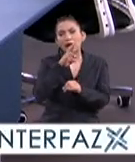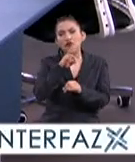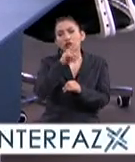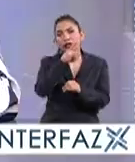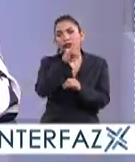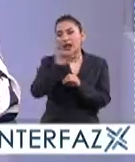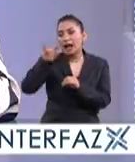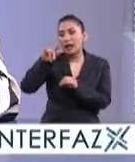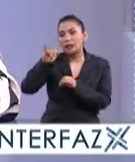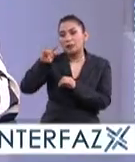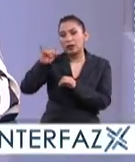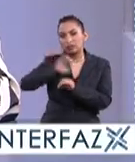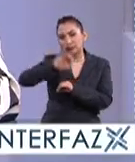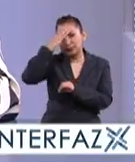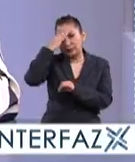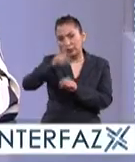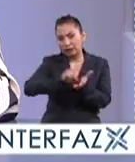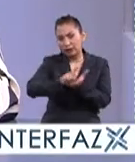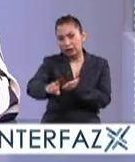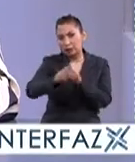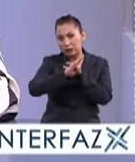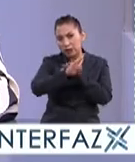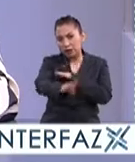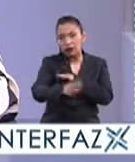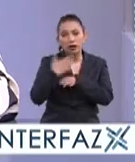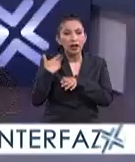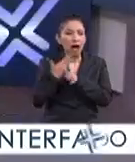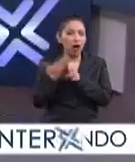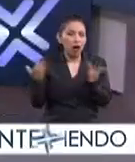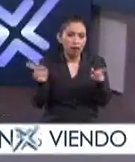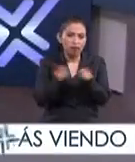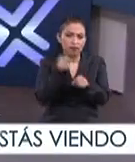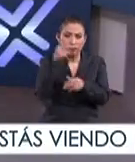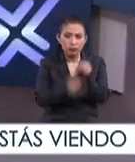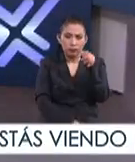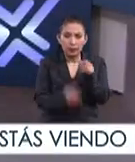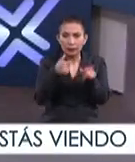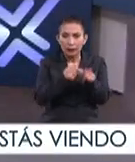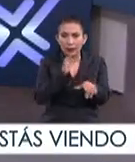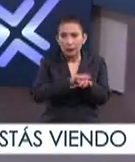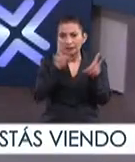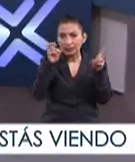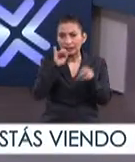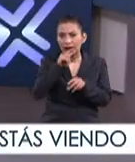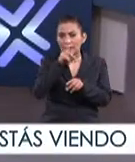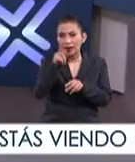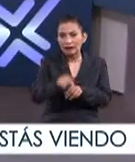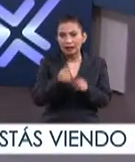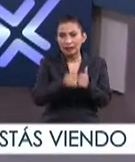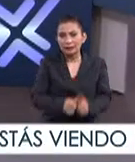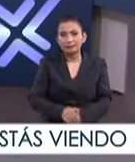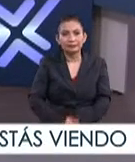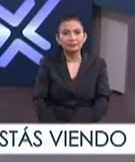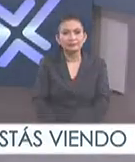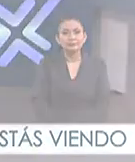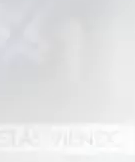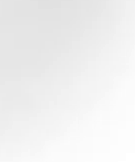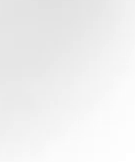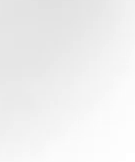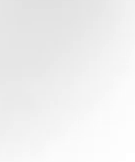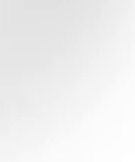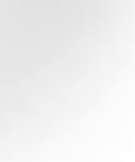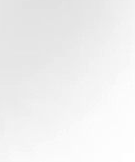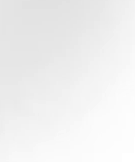y Janet Moreno, especialista en derechos migratorios. Vamos a hacer una breve pausa y continuamos con más temas en Interfaz. No se vayan.